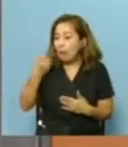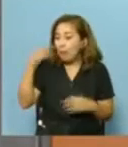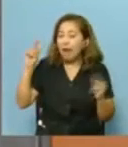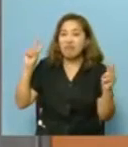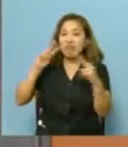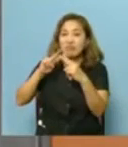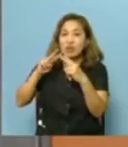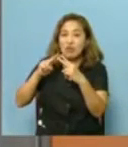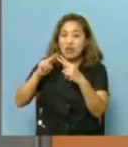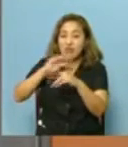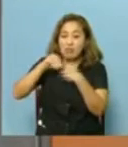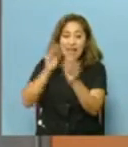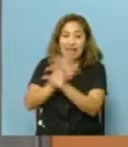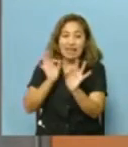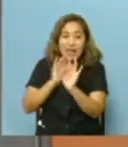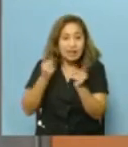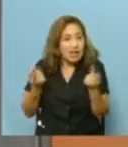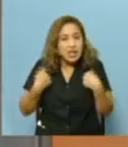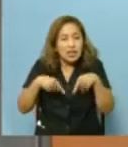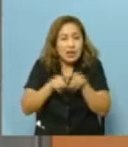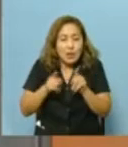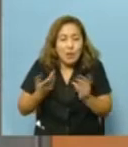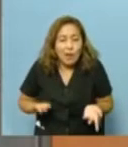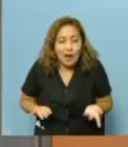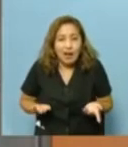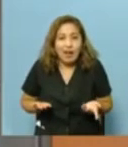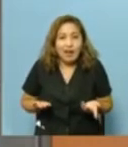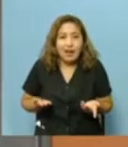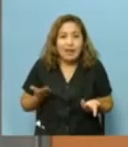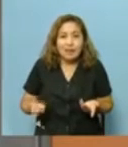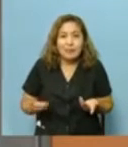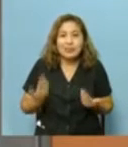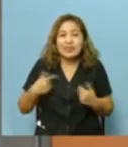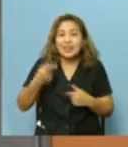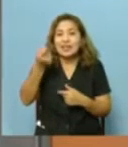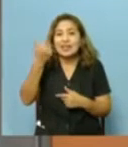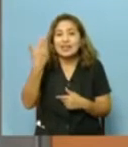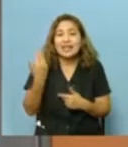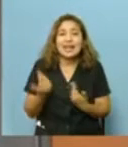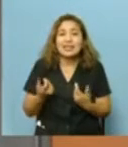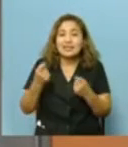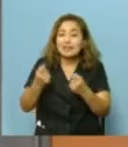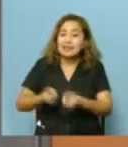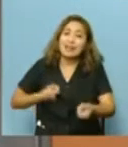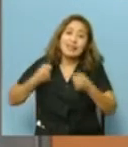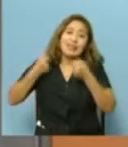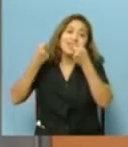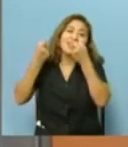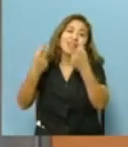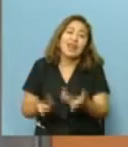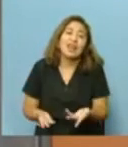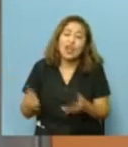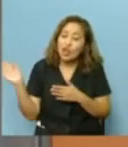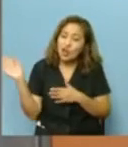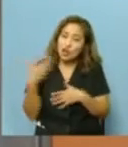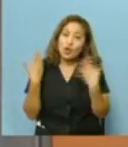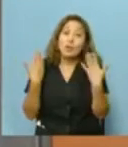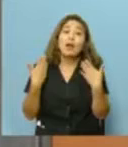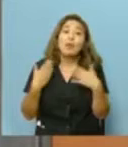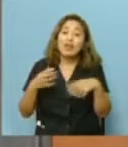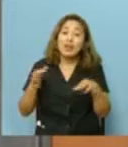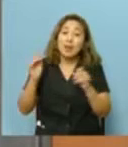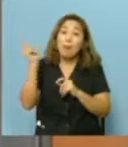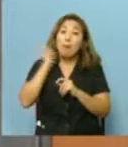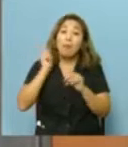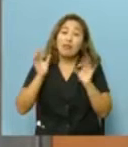familia y eso aún así te deja al borde de entregar la vida para apenas llegar a fin de mes